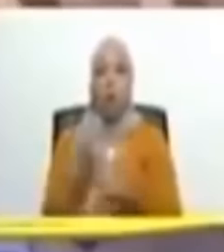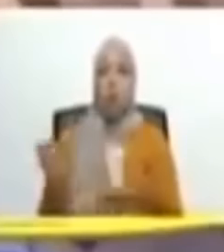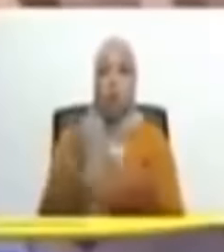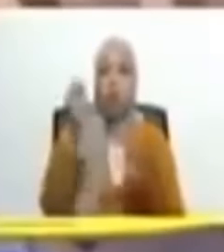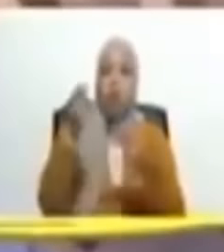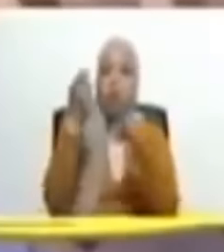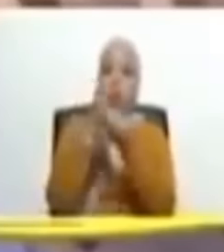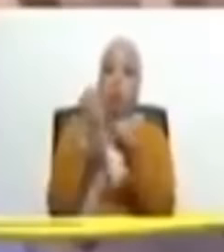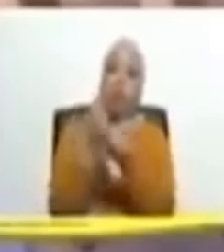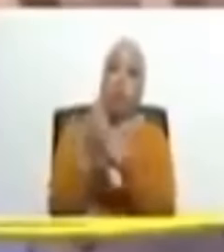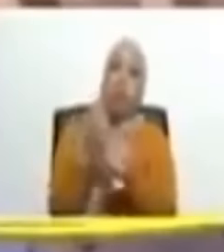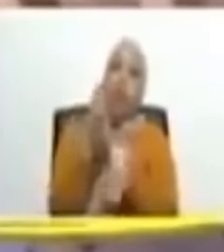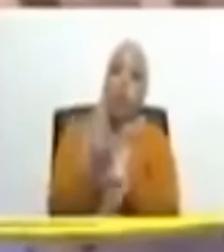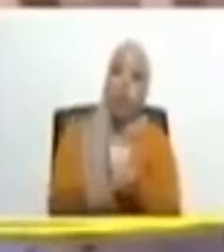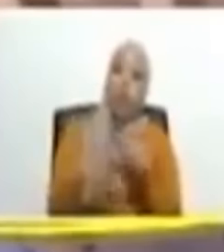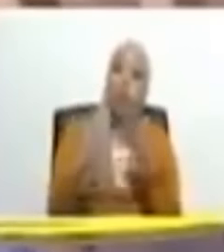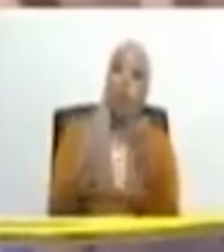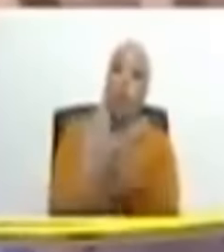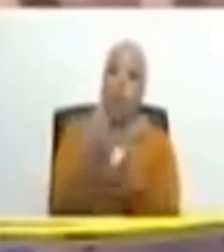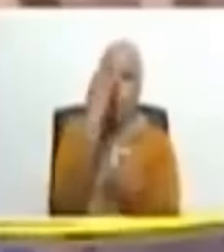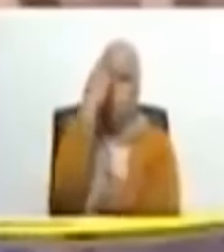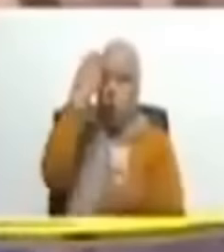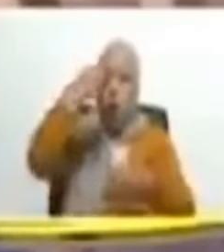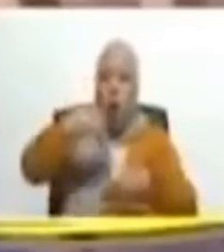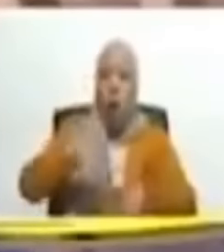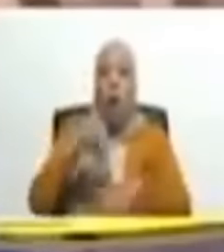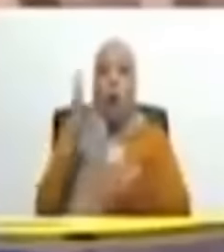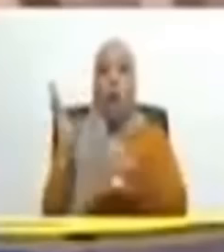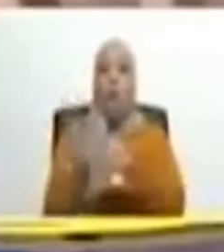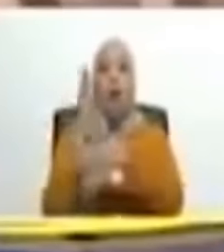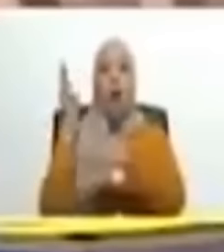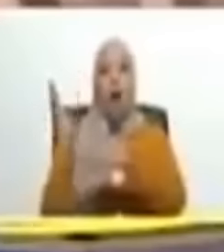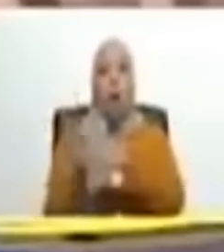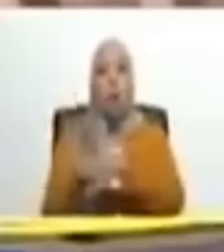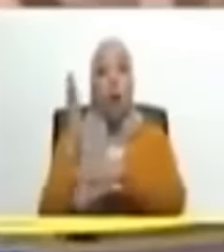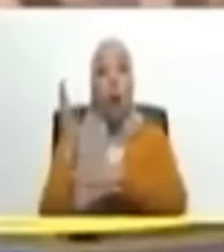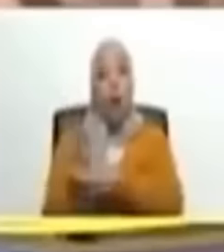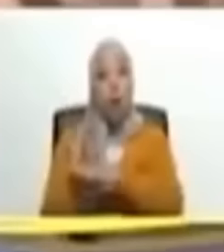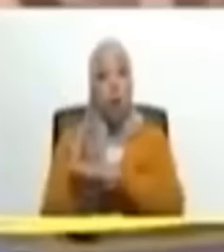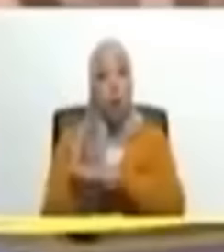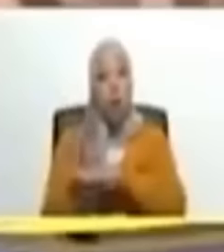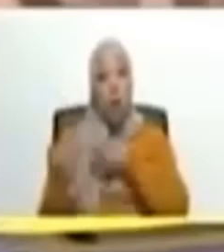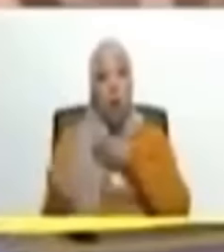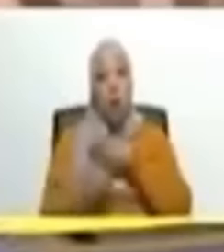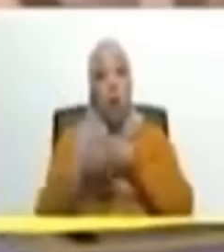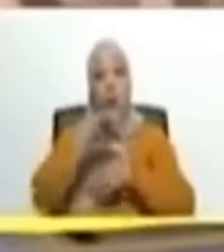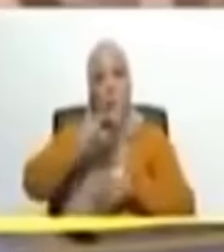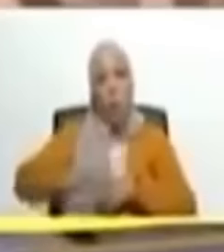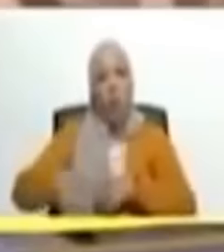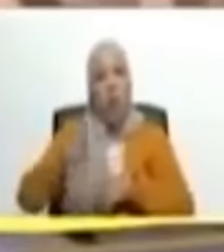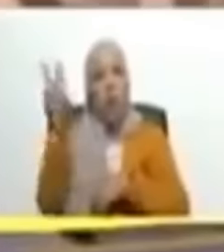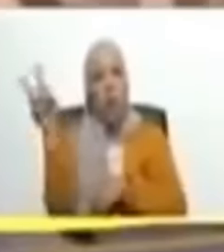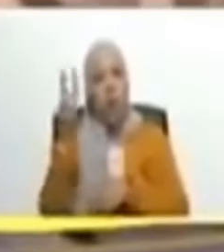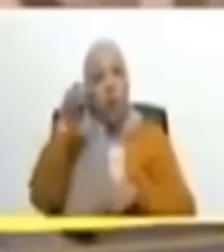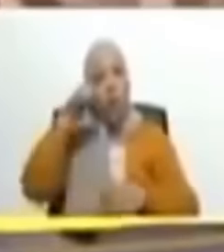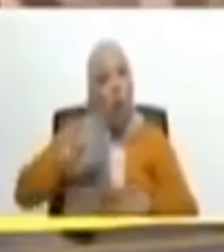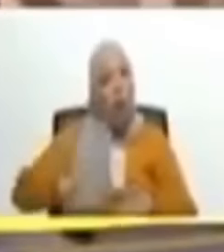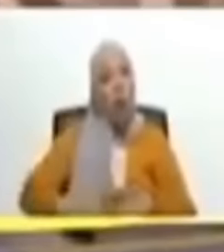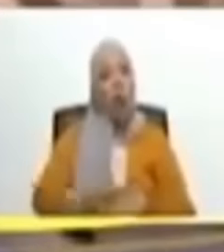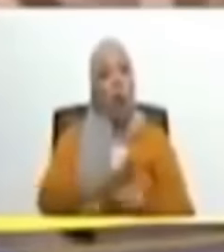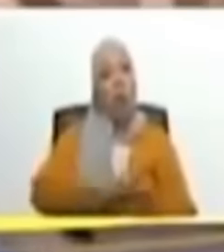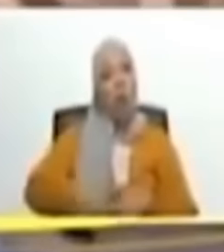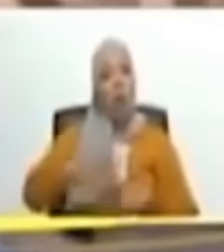en Venezuela. La líder opositora reafirmó su compromiso de llegar hasta el final, desafiando así el veto impuesto por la dictadura chavista que le